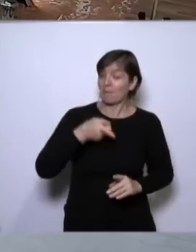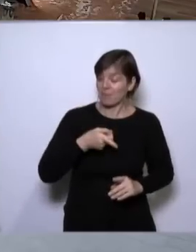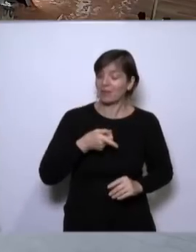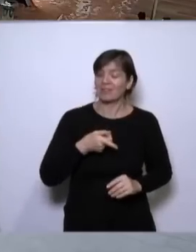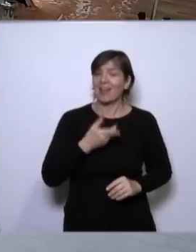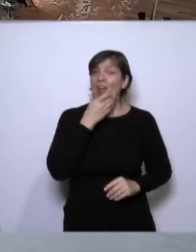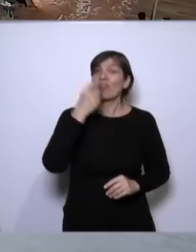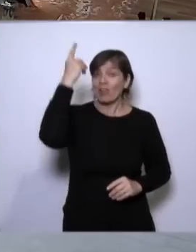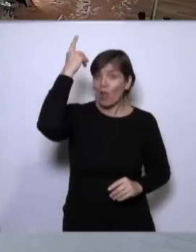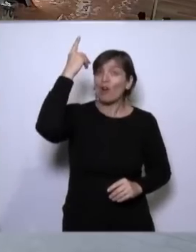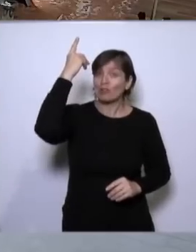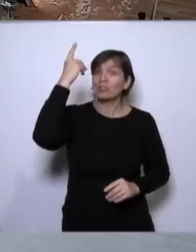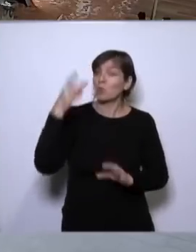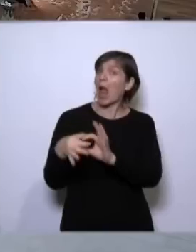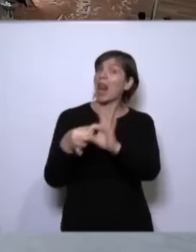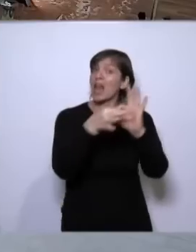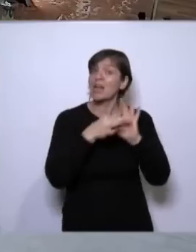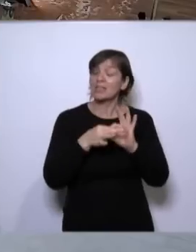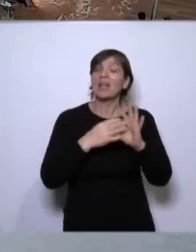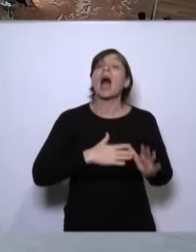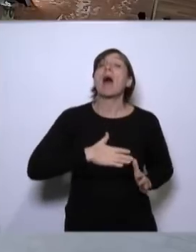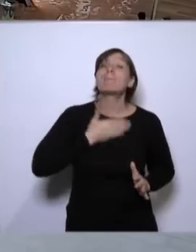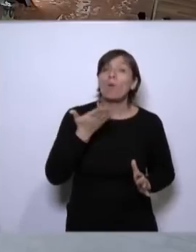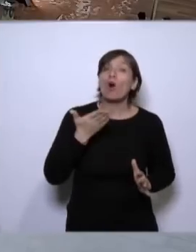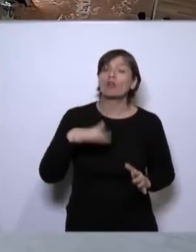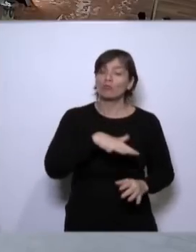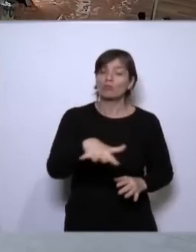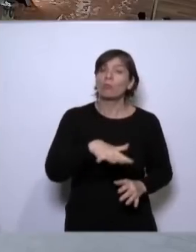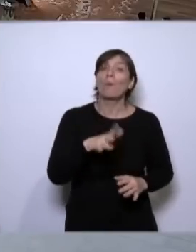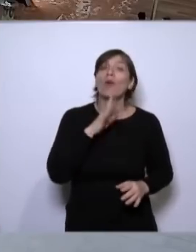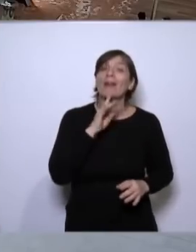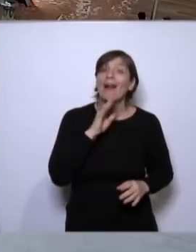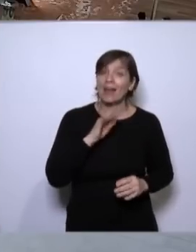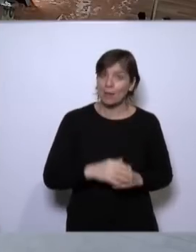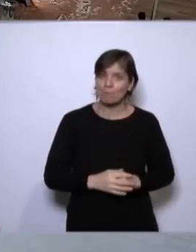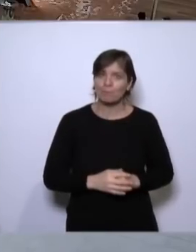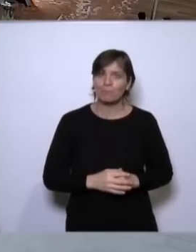Es el Dios que hizo una alianza de amor con su pueblo Israel.